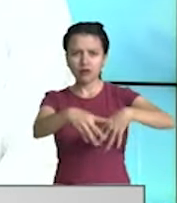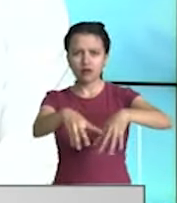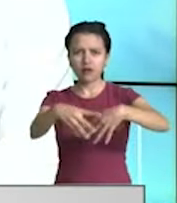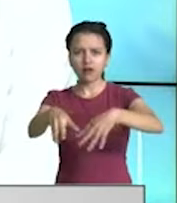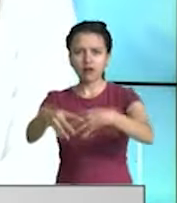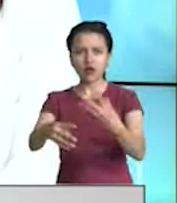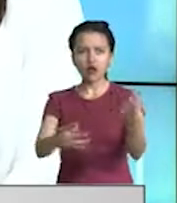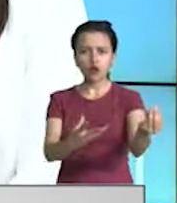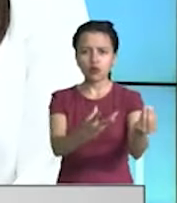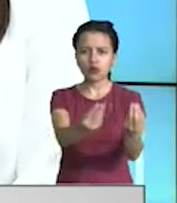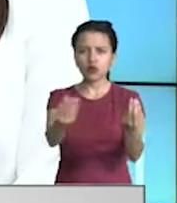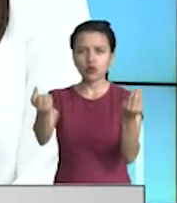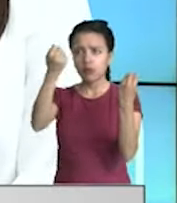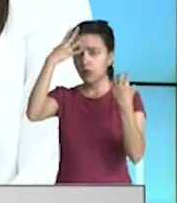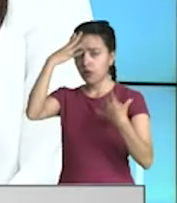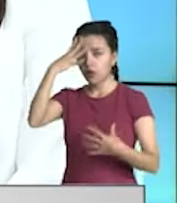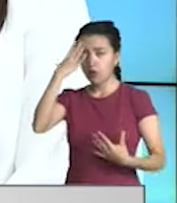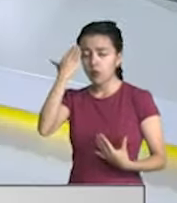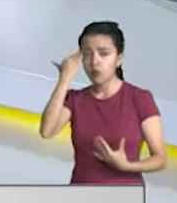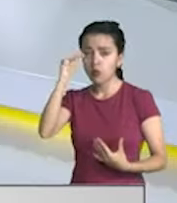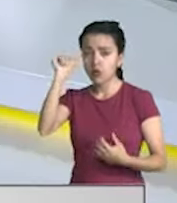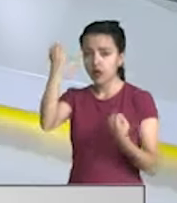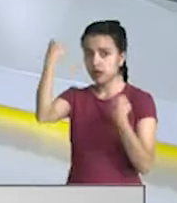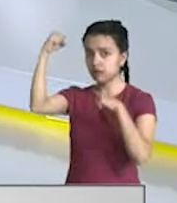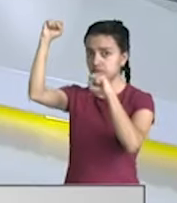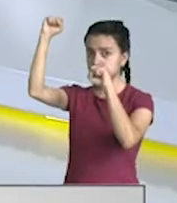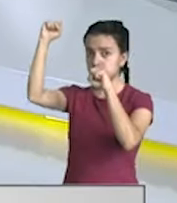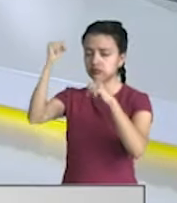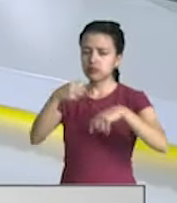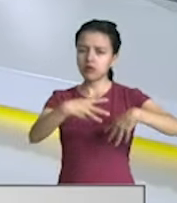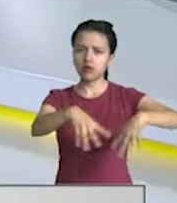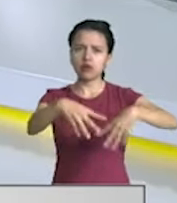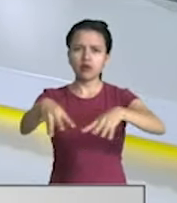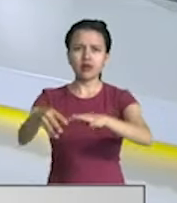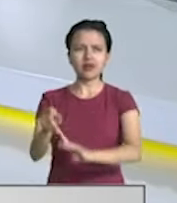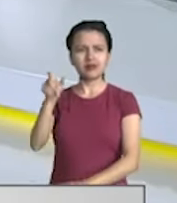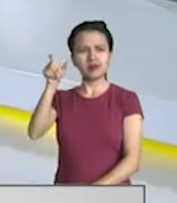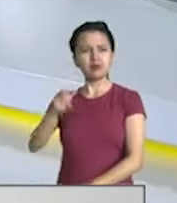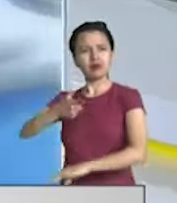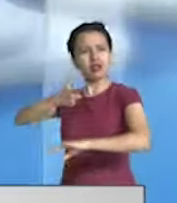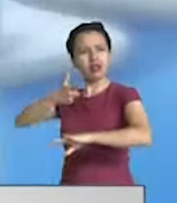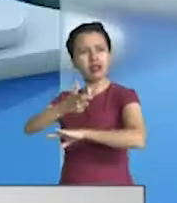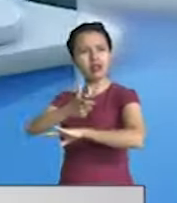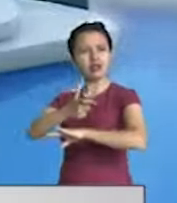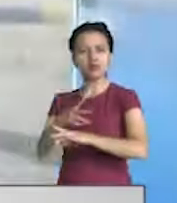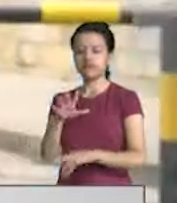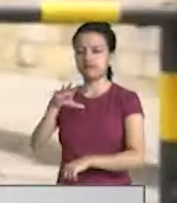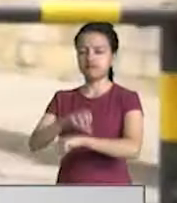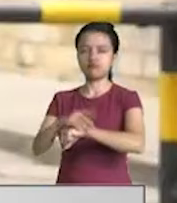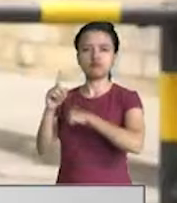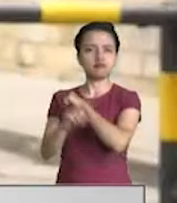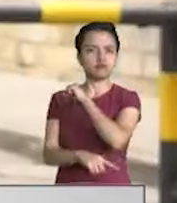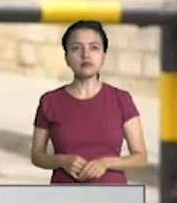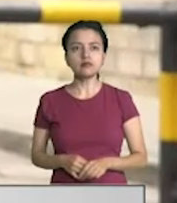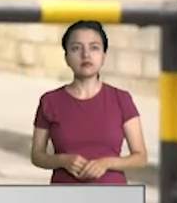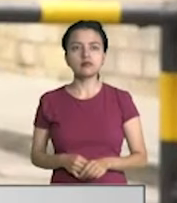colectivos feministas en Bogotá. Gerardo Aristizábal tiene los detalles. Gerardo, muy buenas tardes.